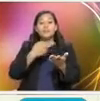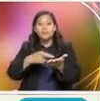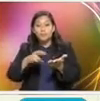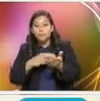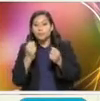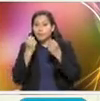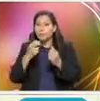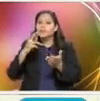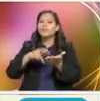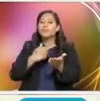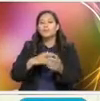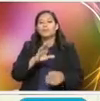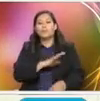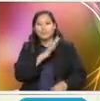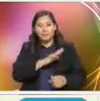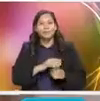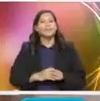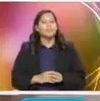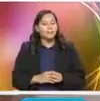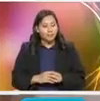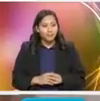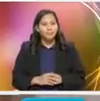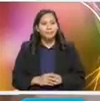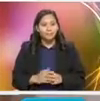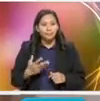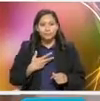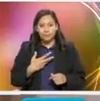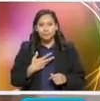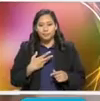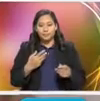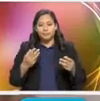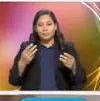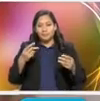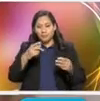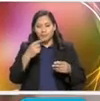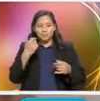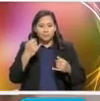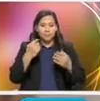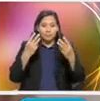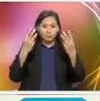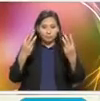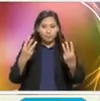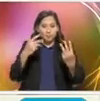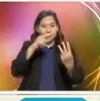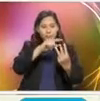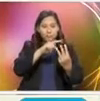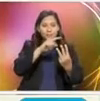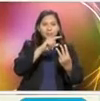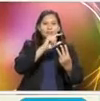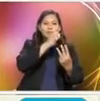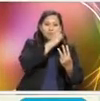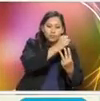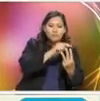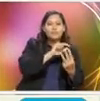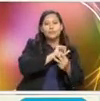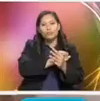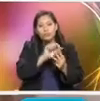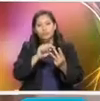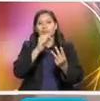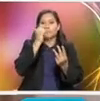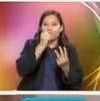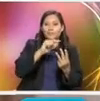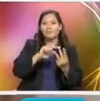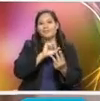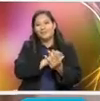rubio profundo y rubio claro. Entonces, también vamos a jugar con esos 3 tonos hacia arriba y hacia abajo un poquito. Oye, ¿y cuál es